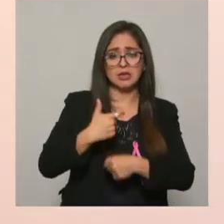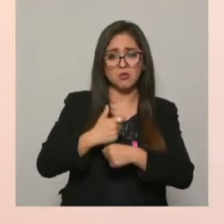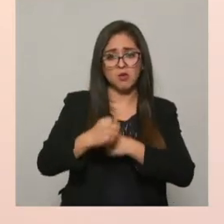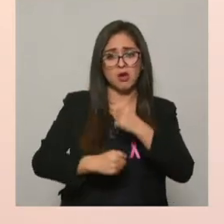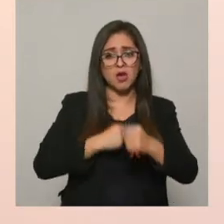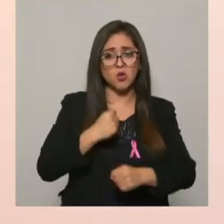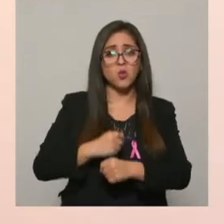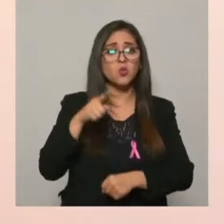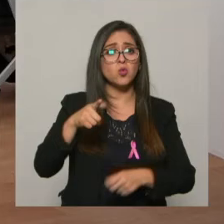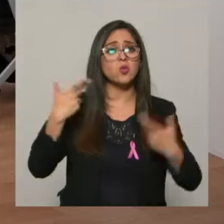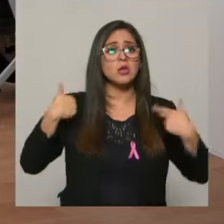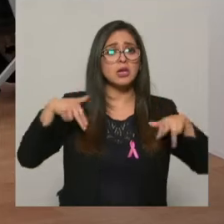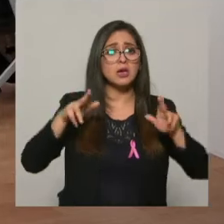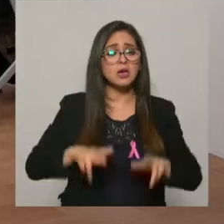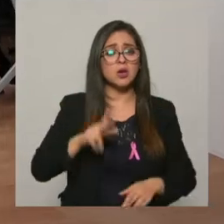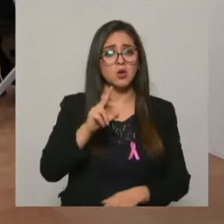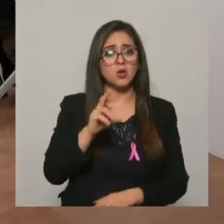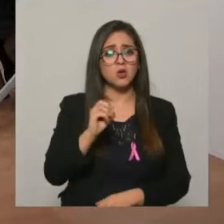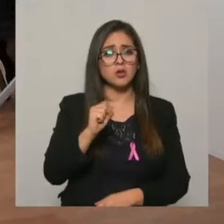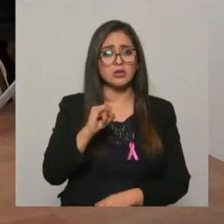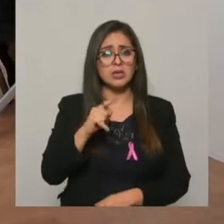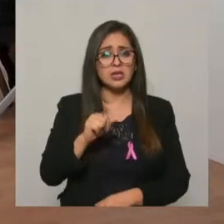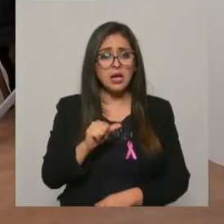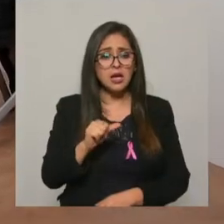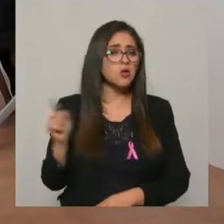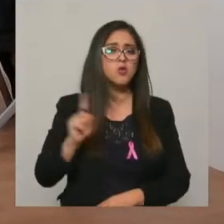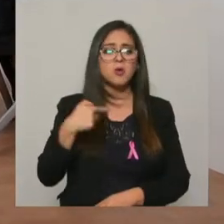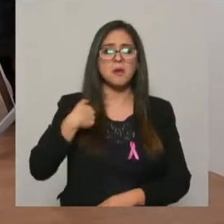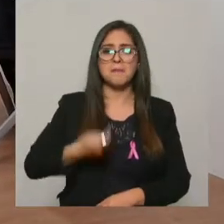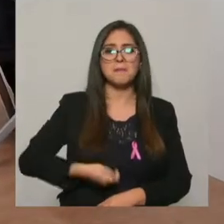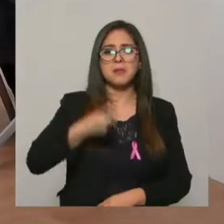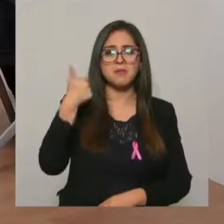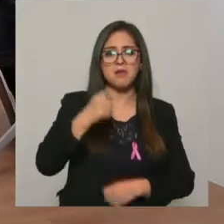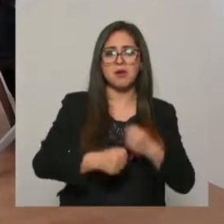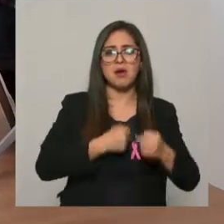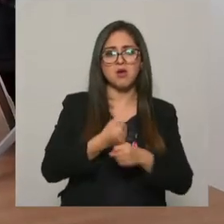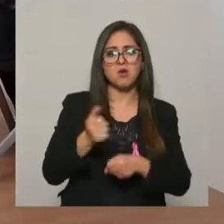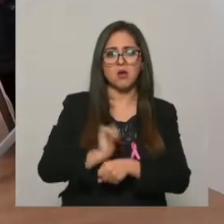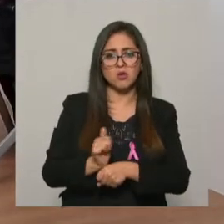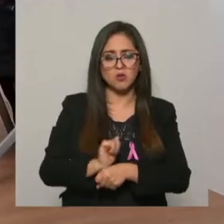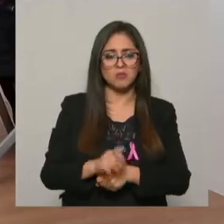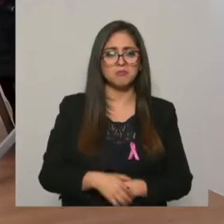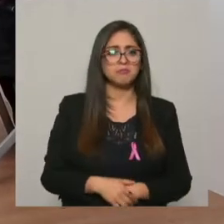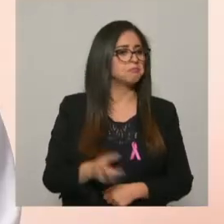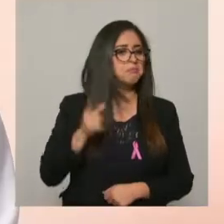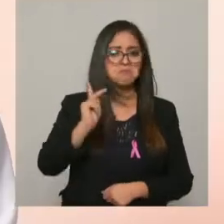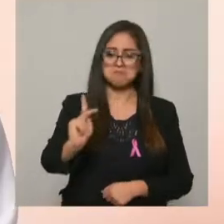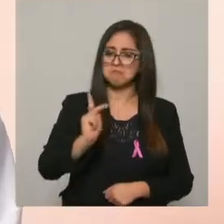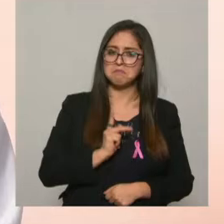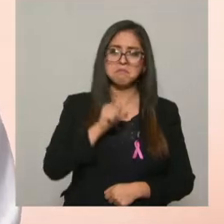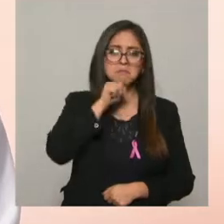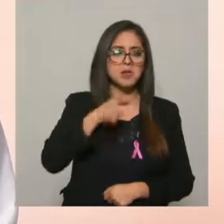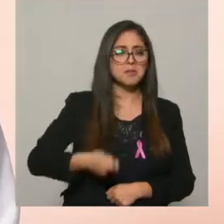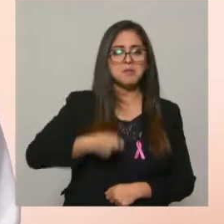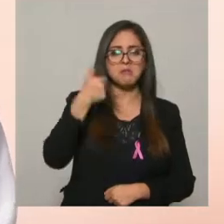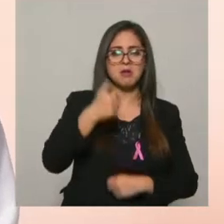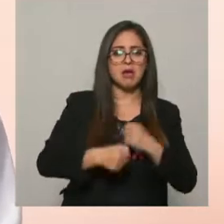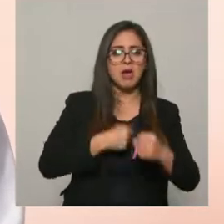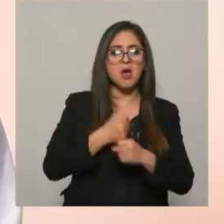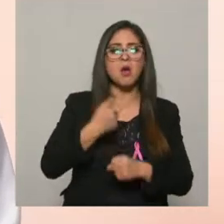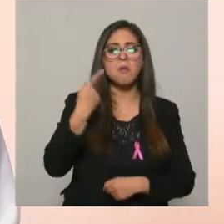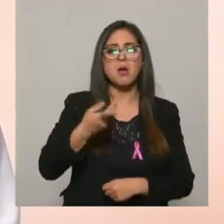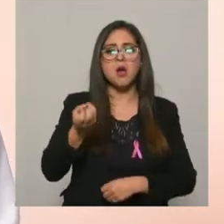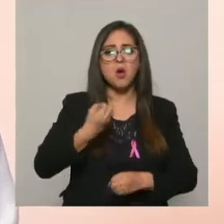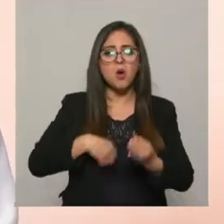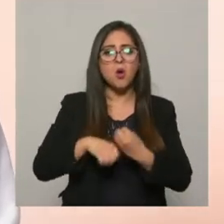estado interpretando a Rosita? No, este es mi primer año. Sí, ¿y Sí. tú también? Sí, es nuestro primer año, pero la verdad es que toda la compañía ya tiene